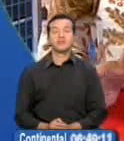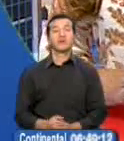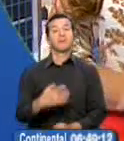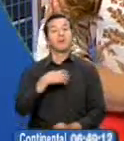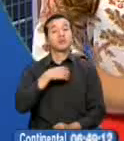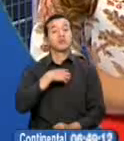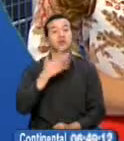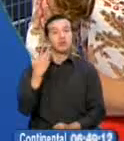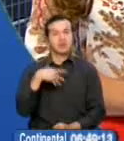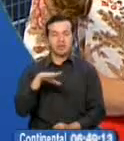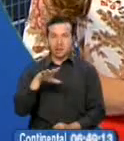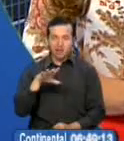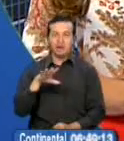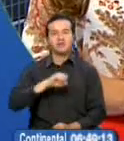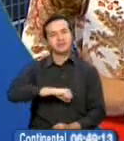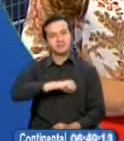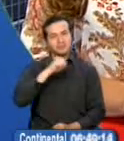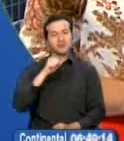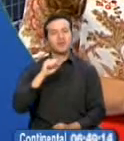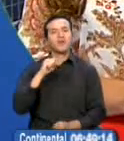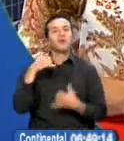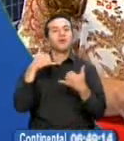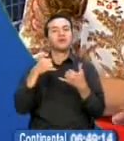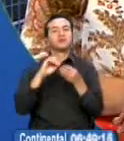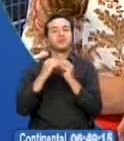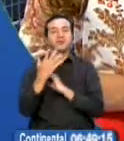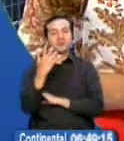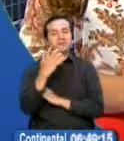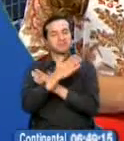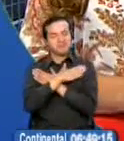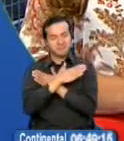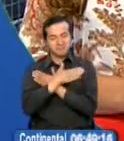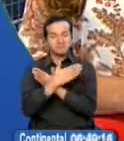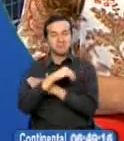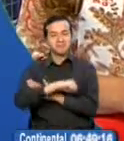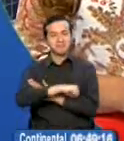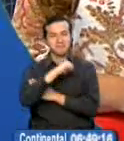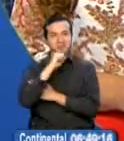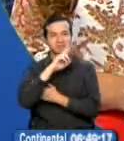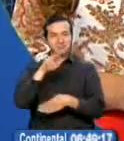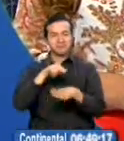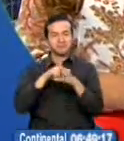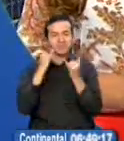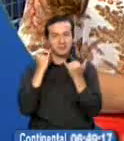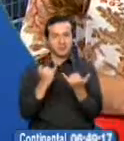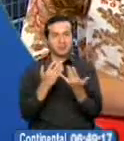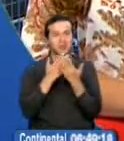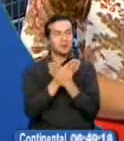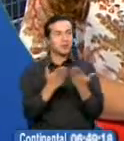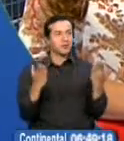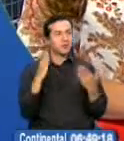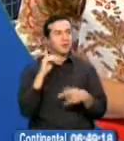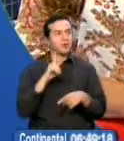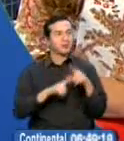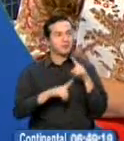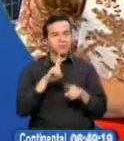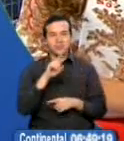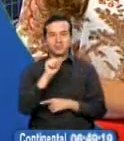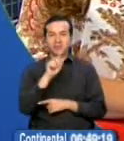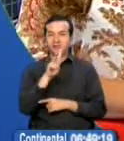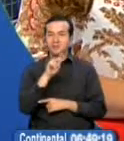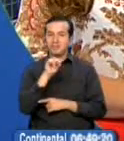Barcelona tiene su estrella número 15. Felicitaciones al campeón del fútbol nacional. Tiene todos los detalles nuestro compañero David Lucero hasta ahora.